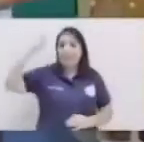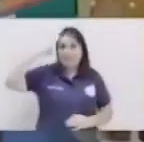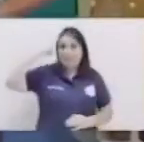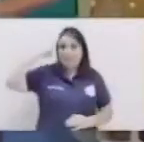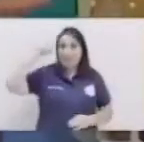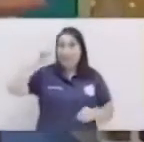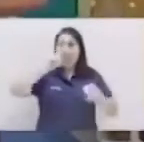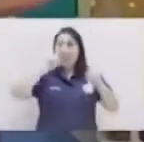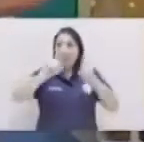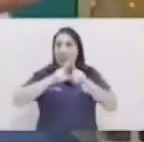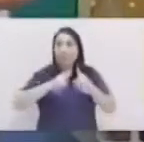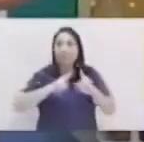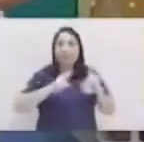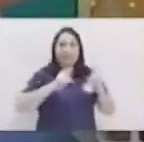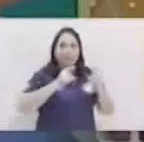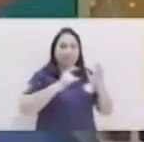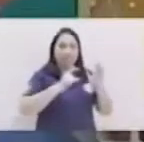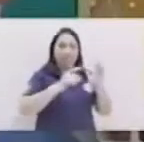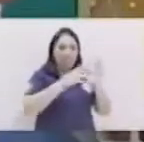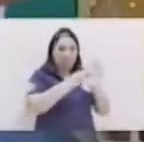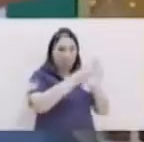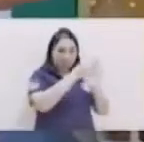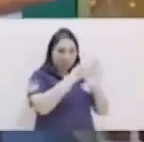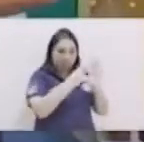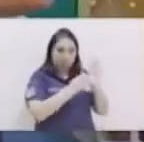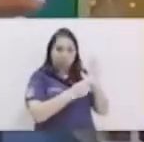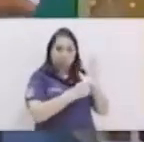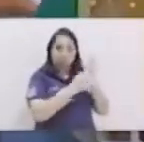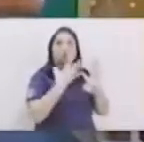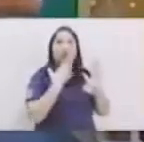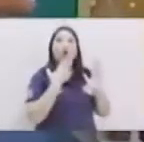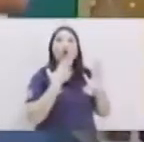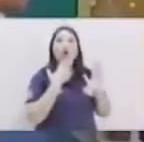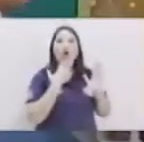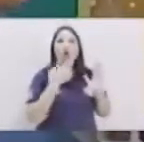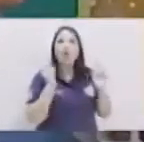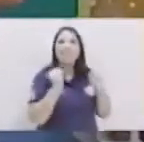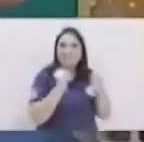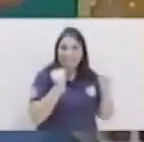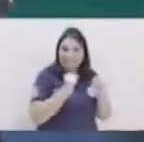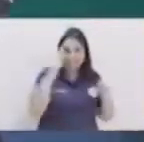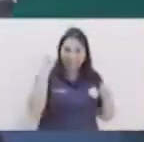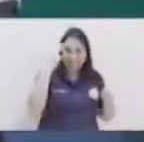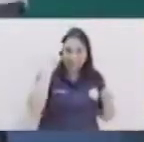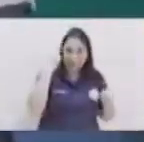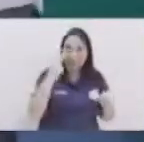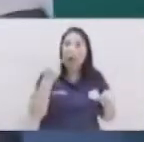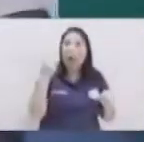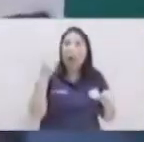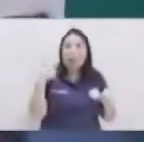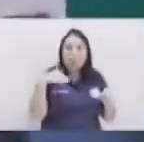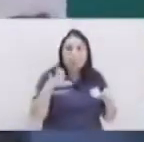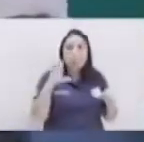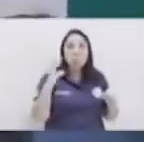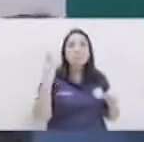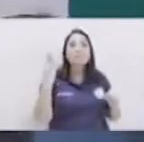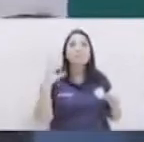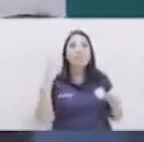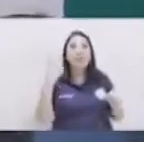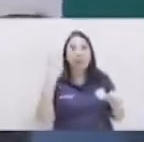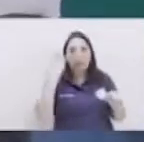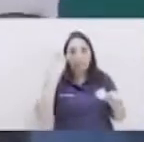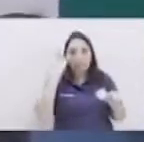de colores vamos a usar varios colores, pero Ajá. siempre en la gama de colores fríos, el azul, el celeste, el